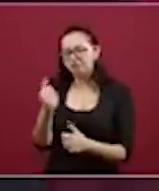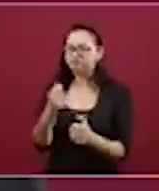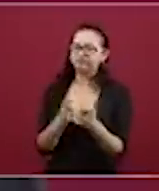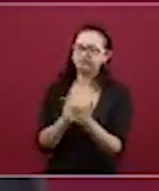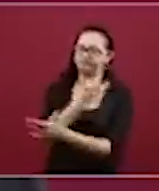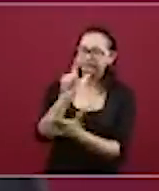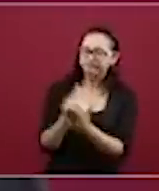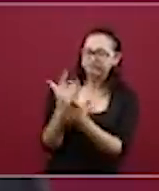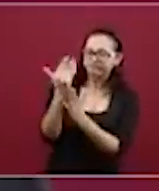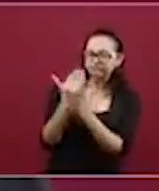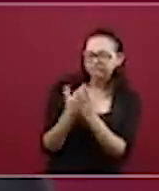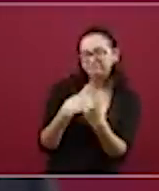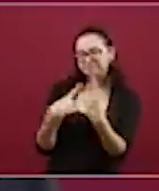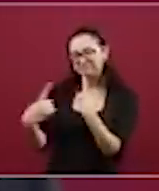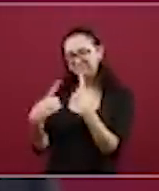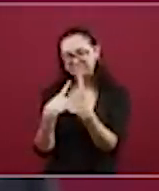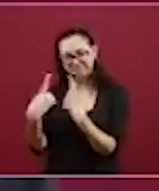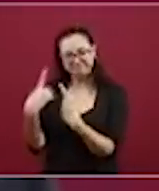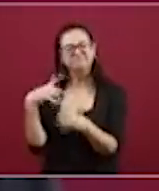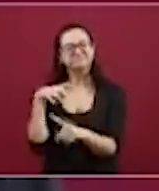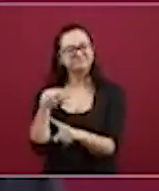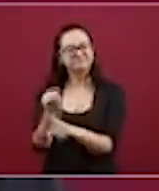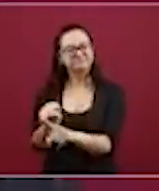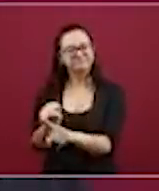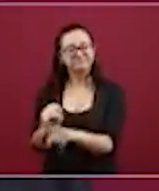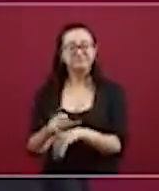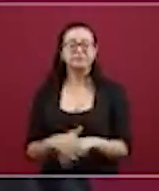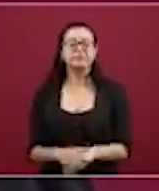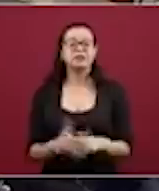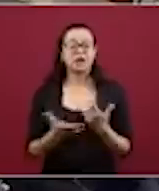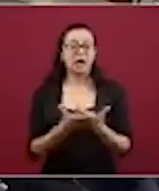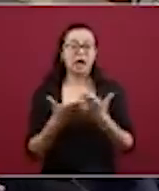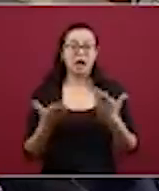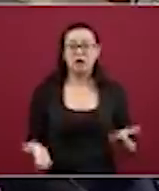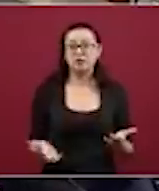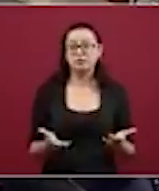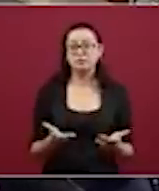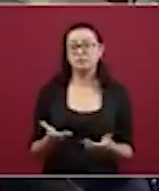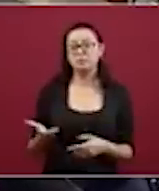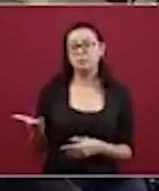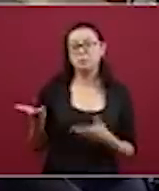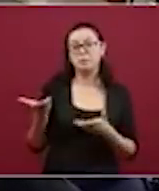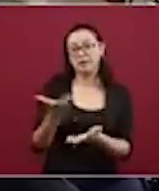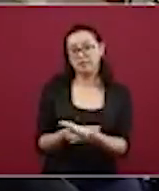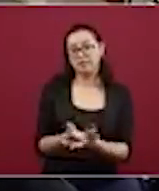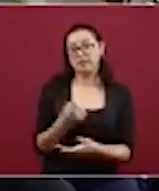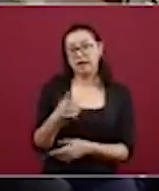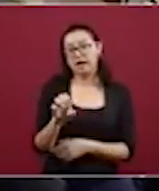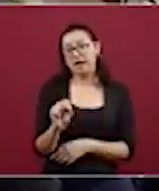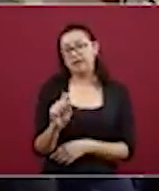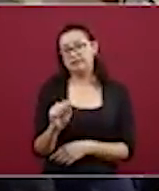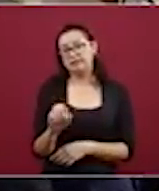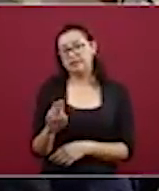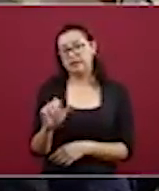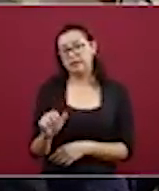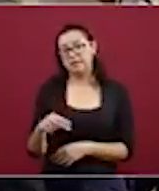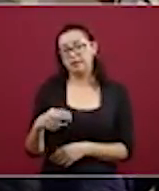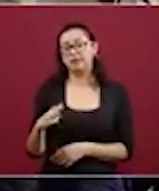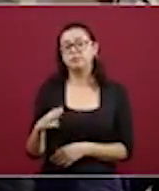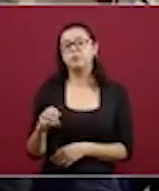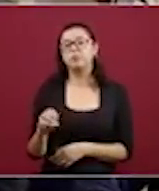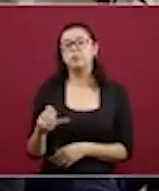derecho. Le voy a pedir a Esteban Moctezuma que les dé a conocer cuáles son los